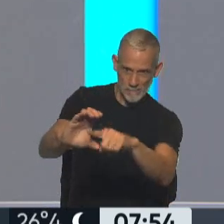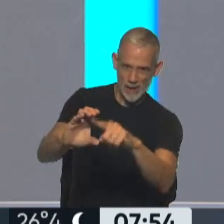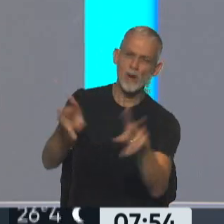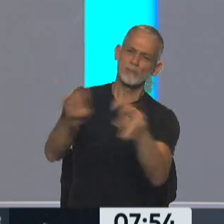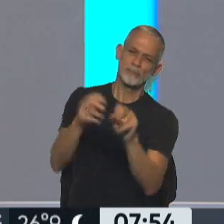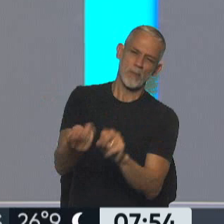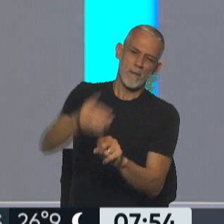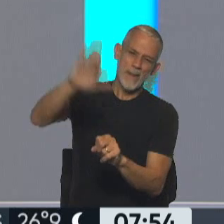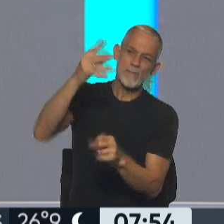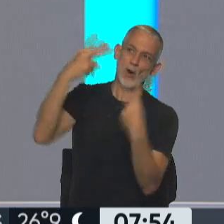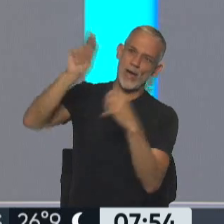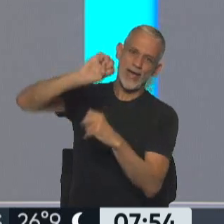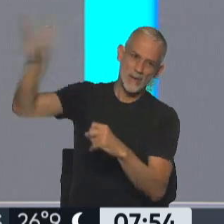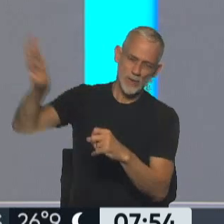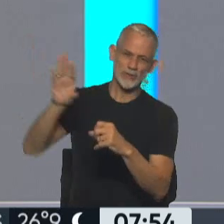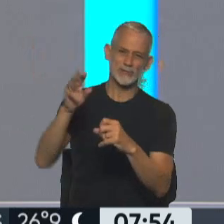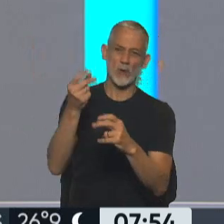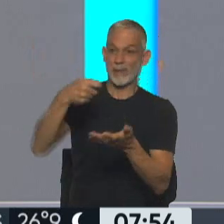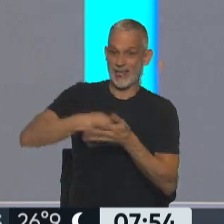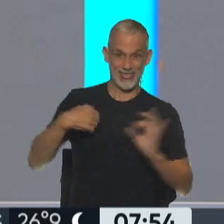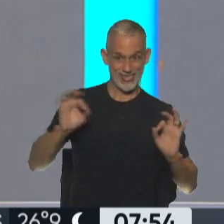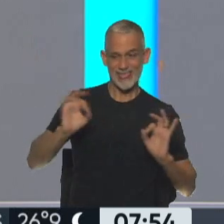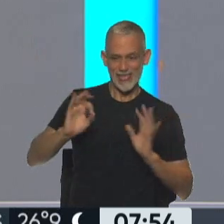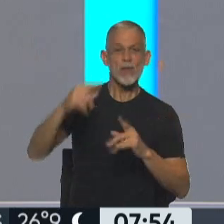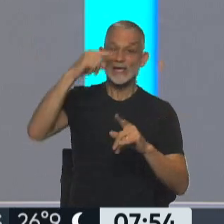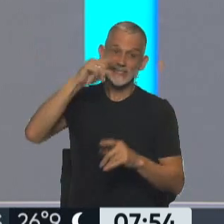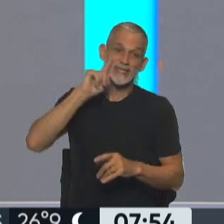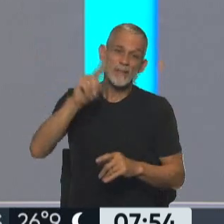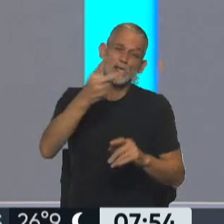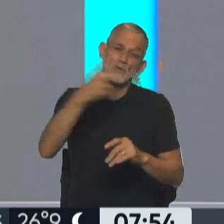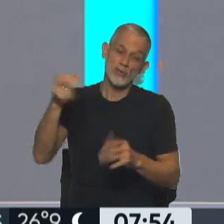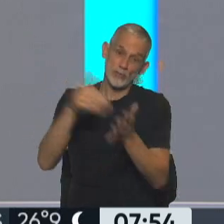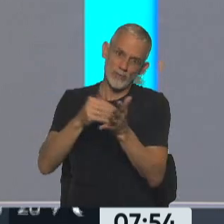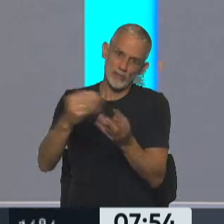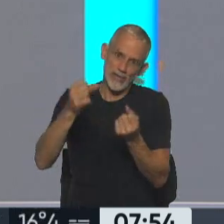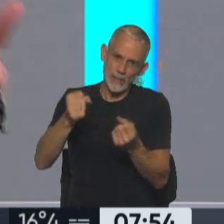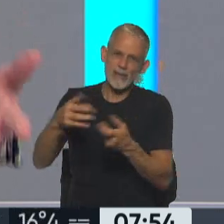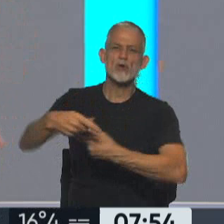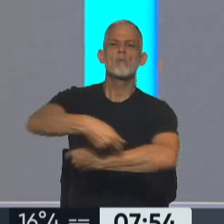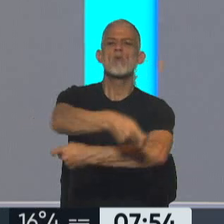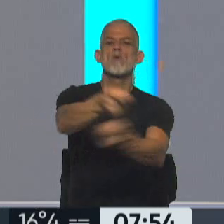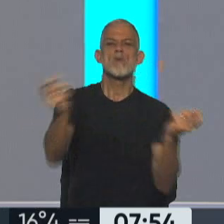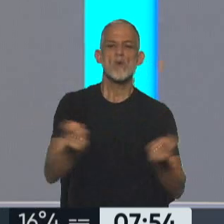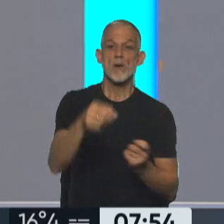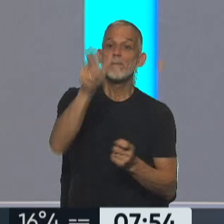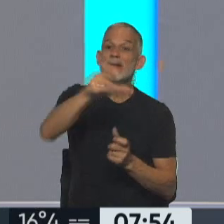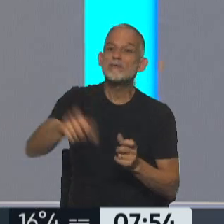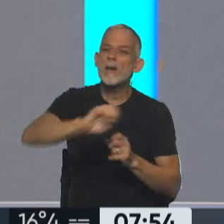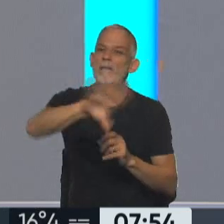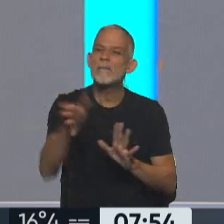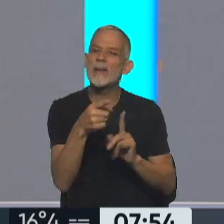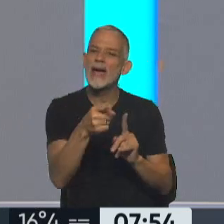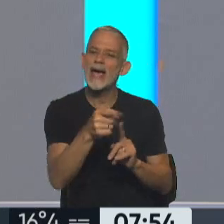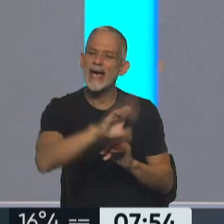que van a tener por la quita de retenciones es importante más de siete mil doscientos millones de pesos se distribuya entre los productores primarios